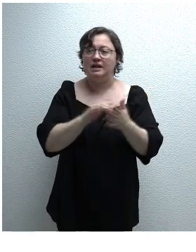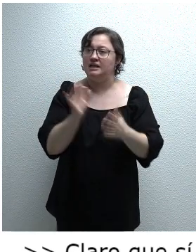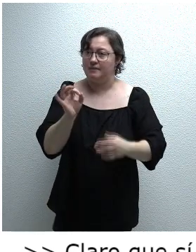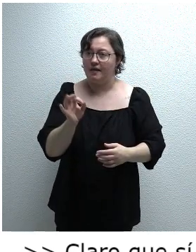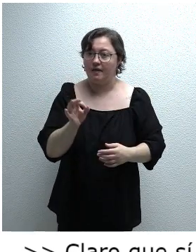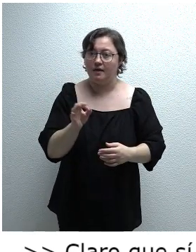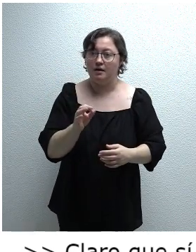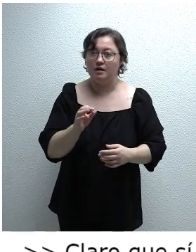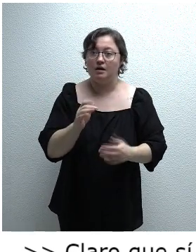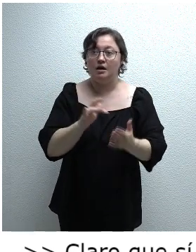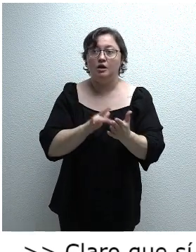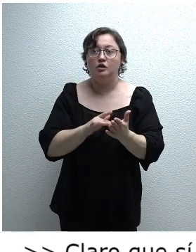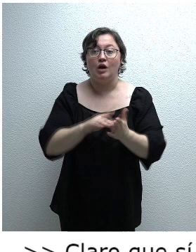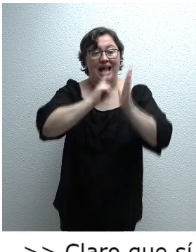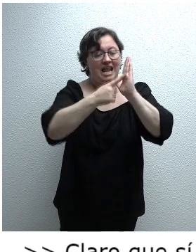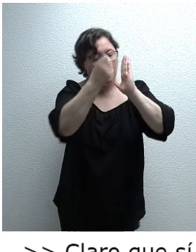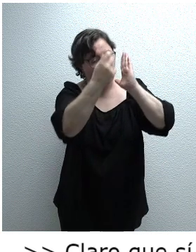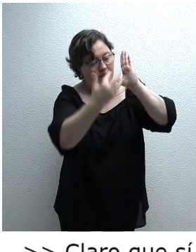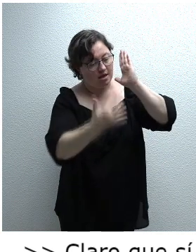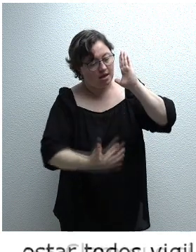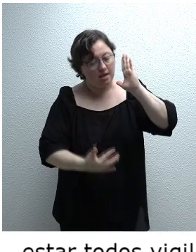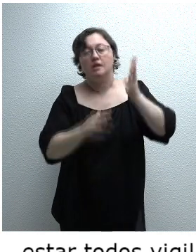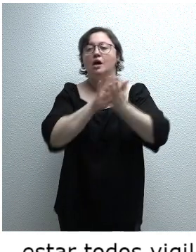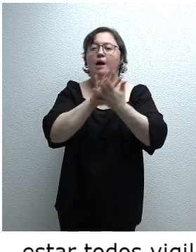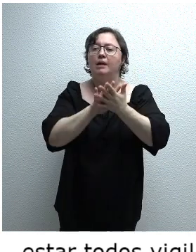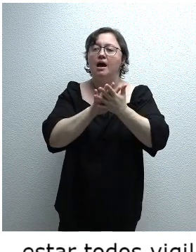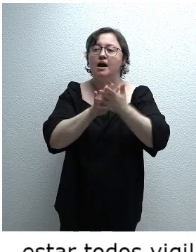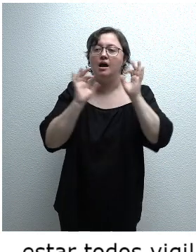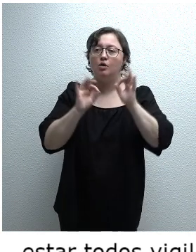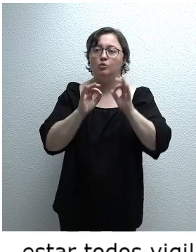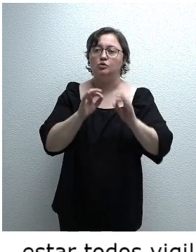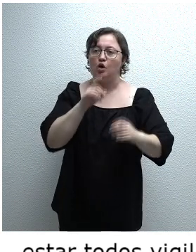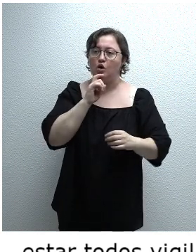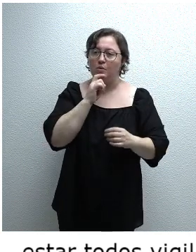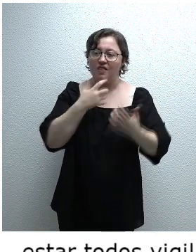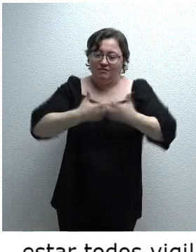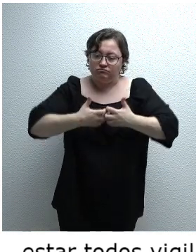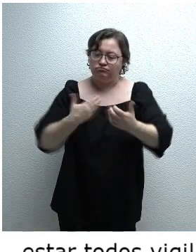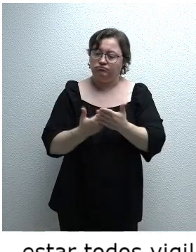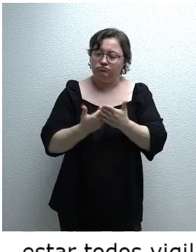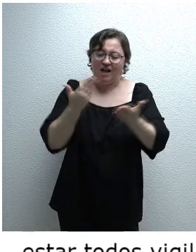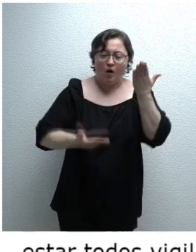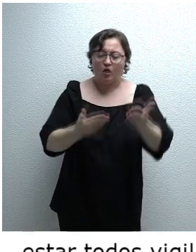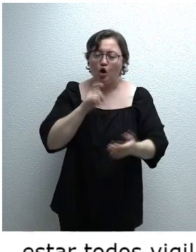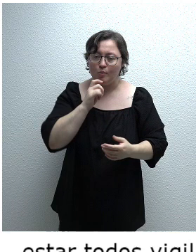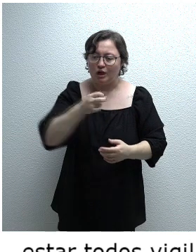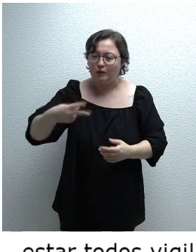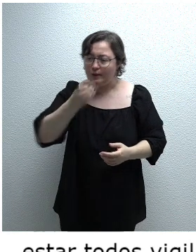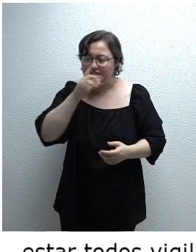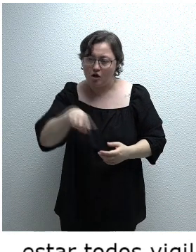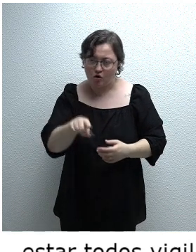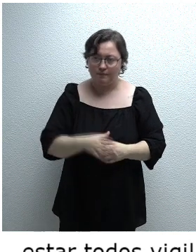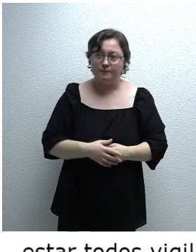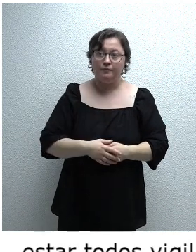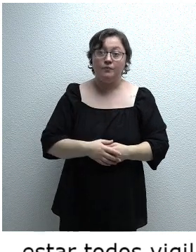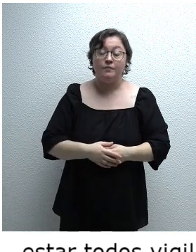Evidentemente no puede ser contenido de una ley el disponer cómo testar su efectividad. Pero ciertamente, de alguna